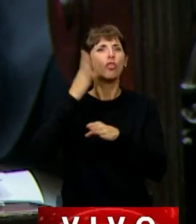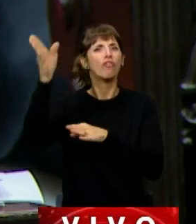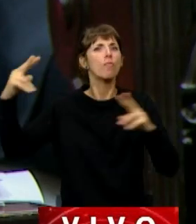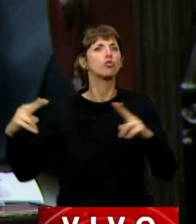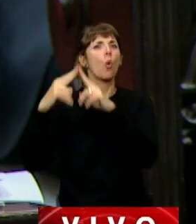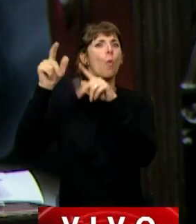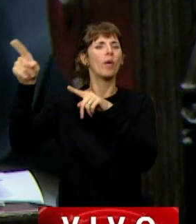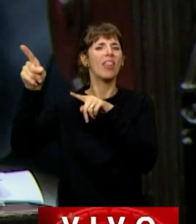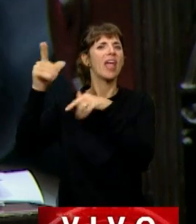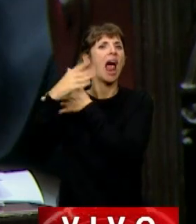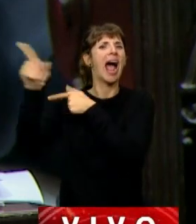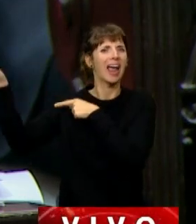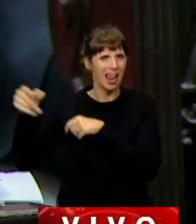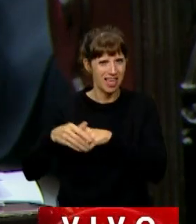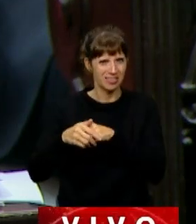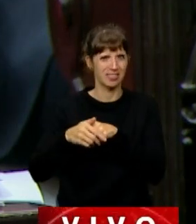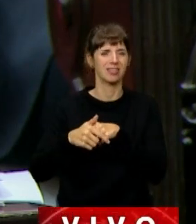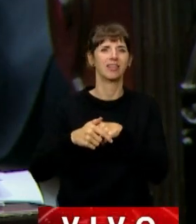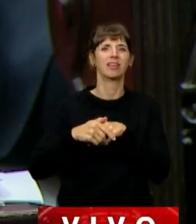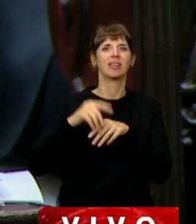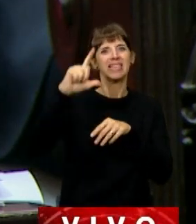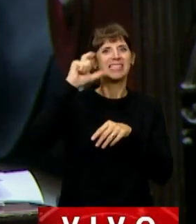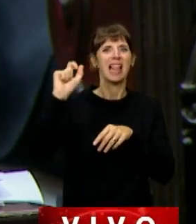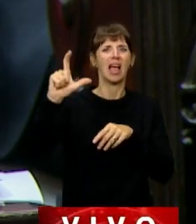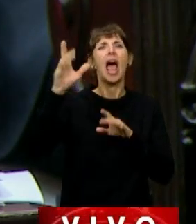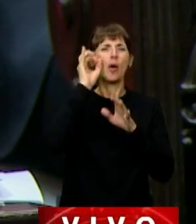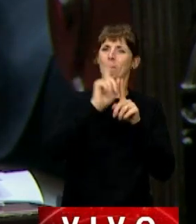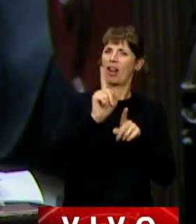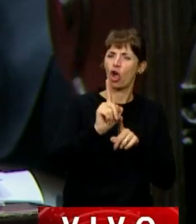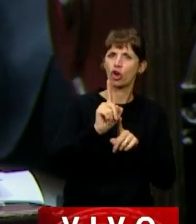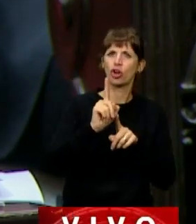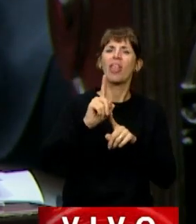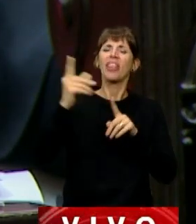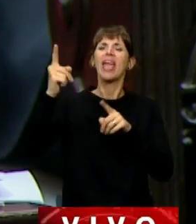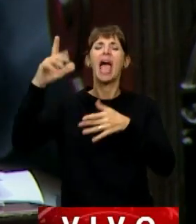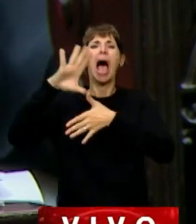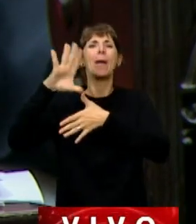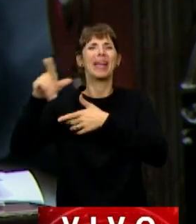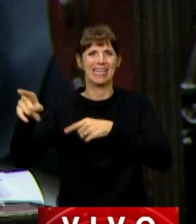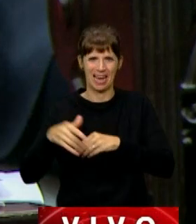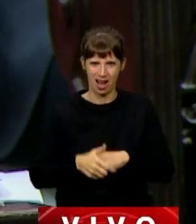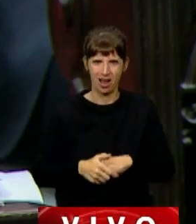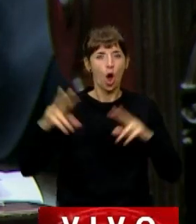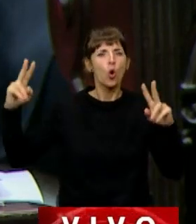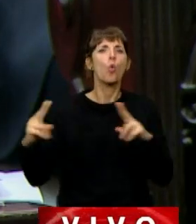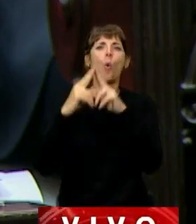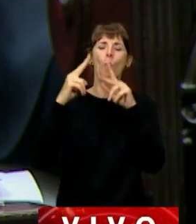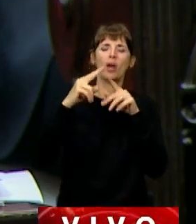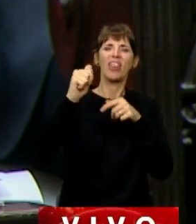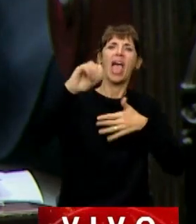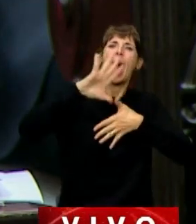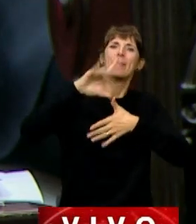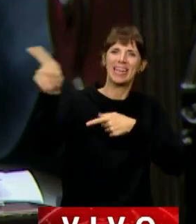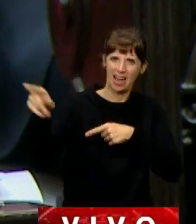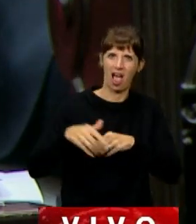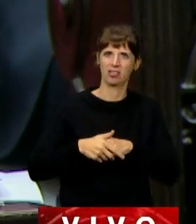Ángeles, a la cumbre de CELAC, no, perdón, a la cumbre de América, a la cumbre de las Américas,